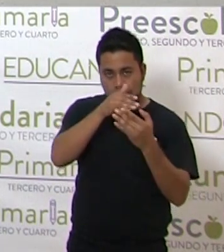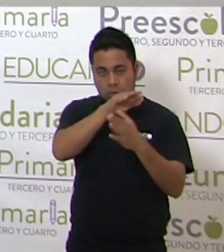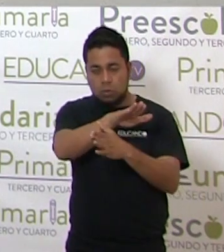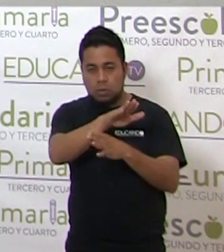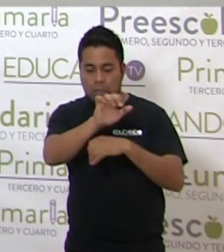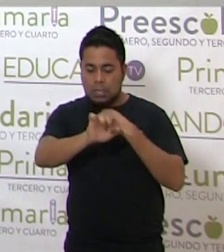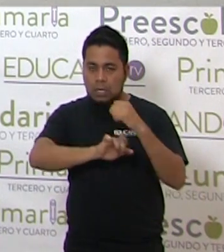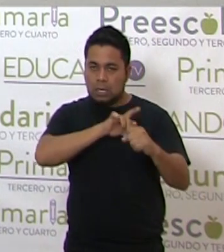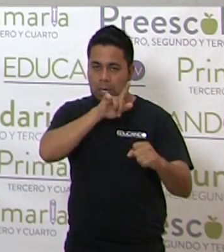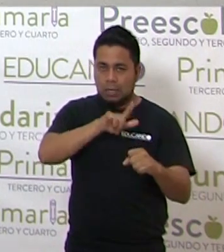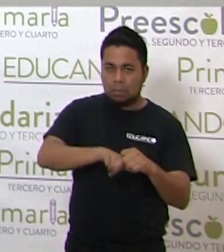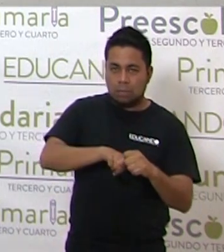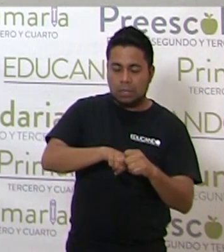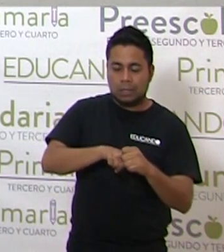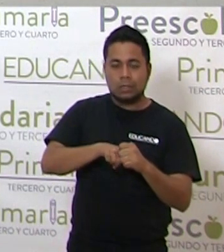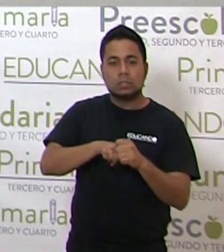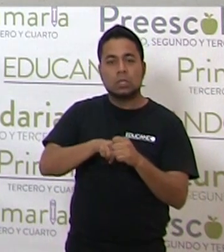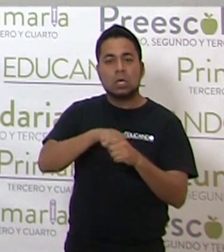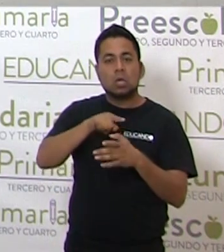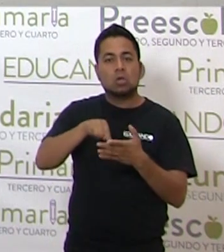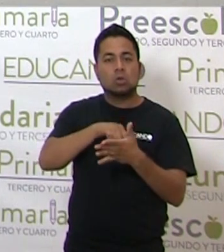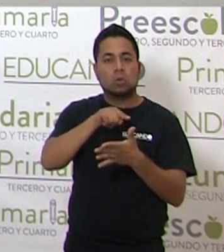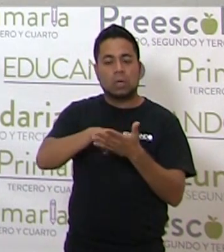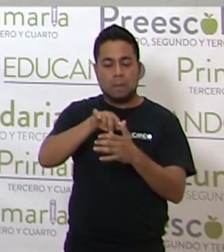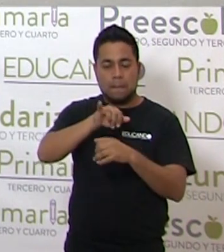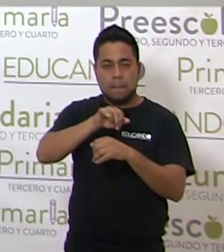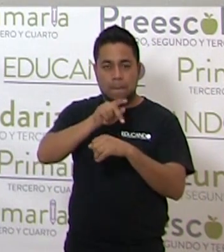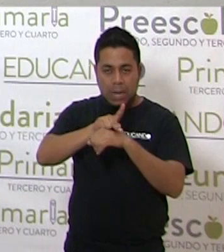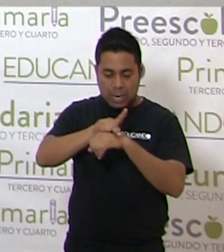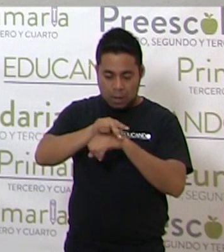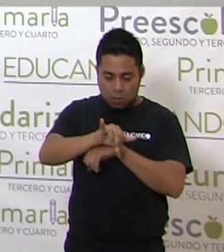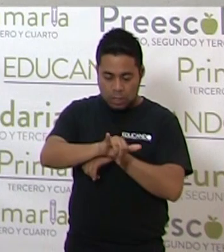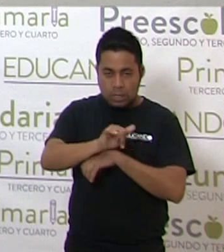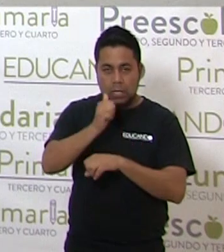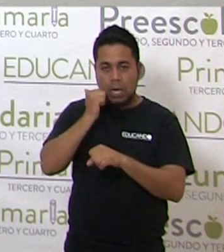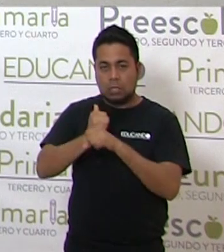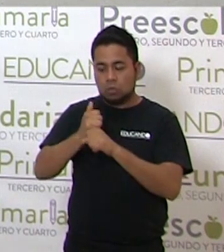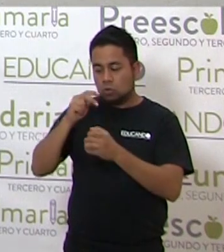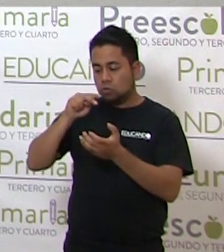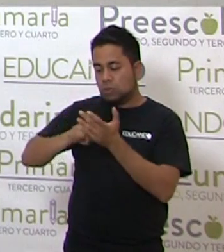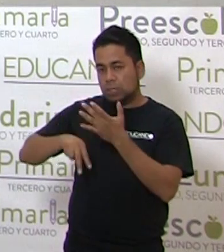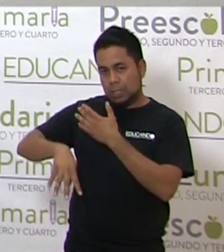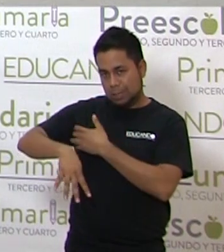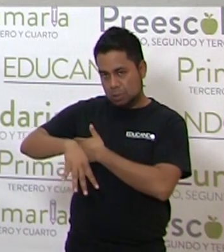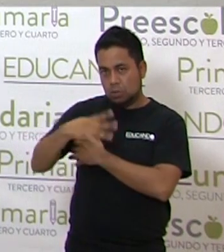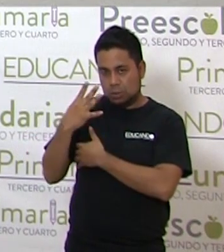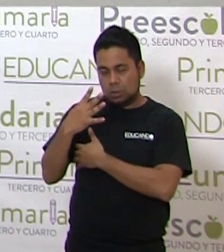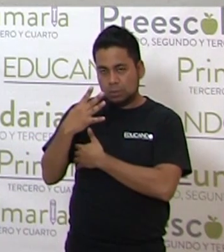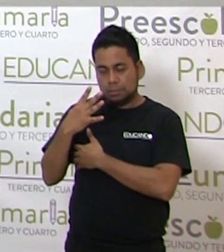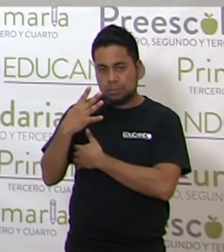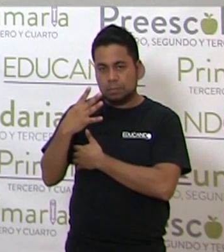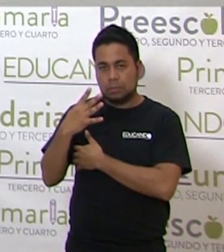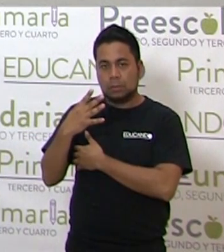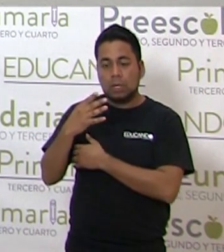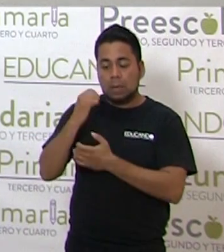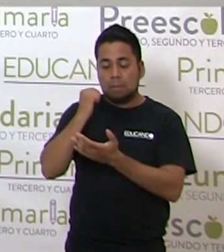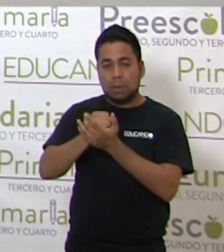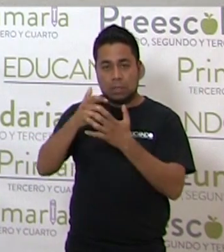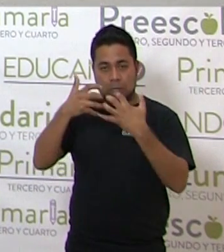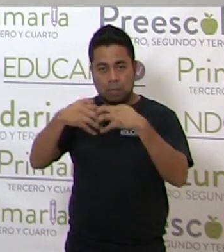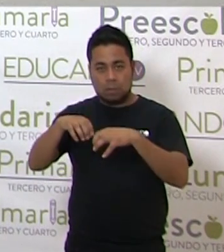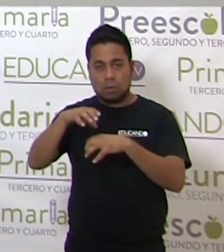fue elaborada en Paraguay y es del año 2014. Entonces este es un texto